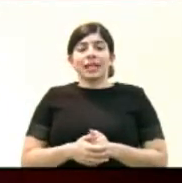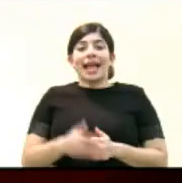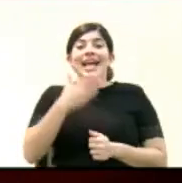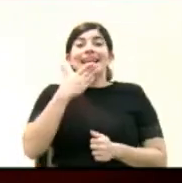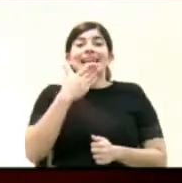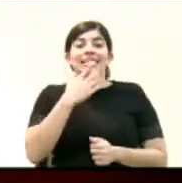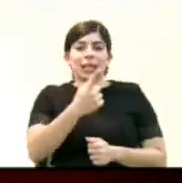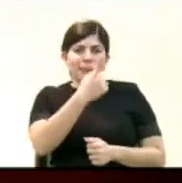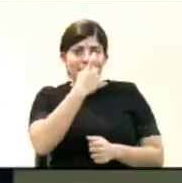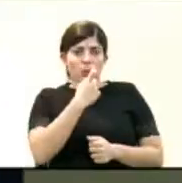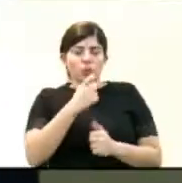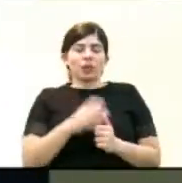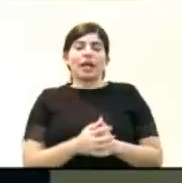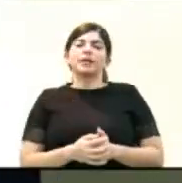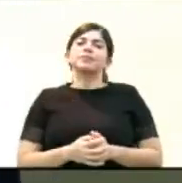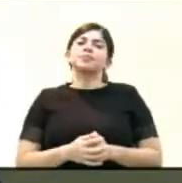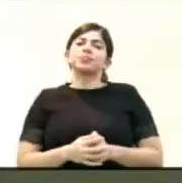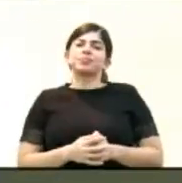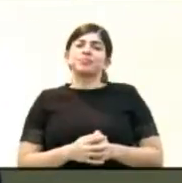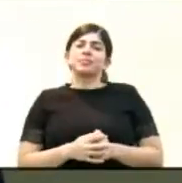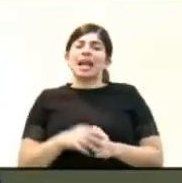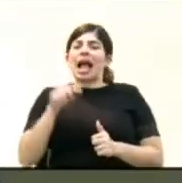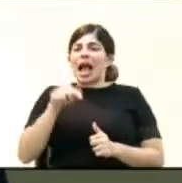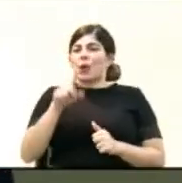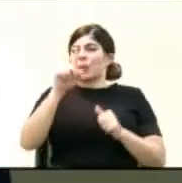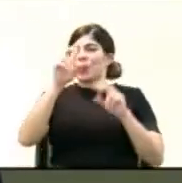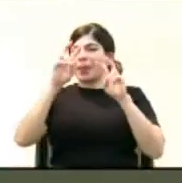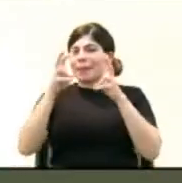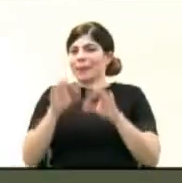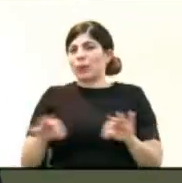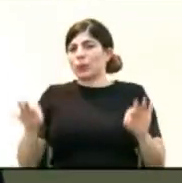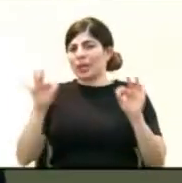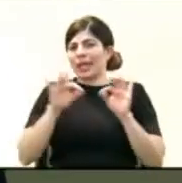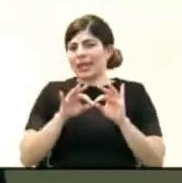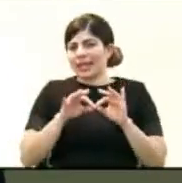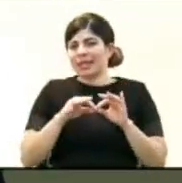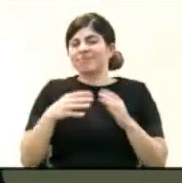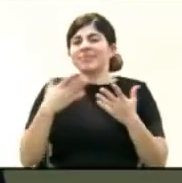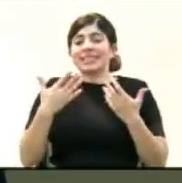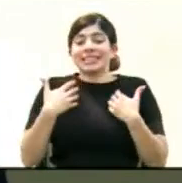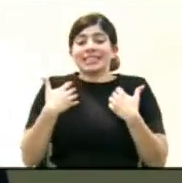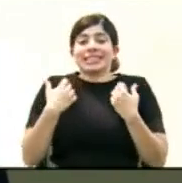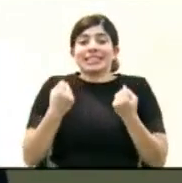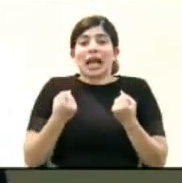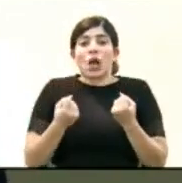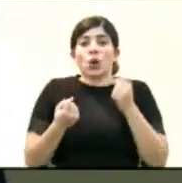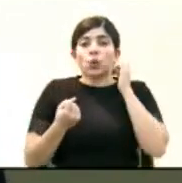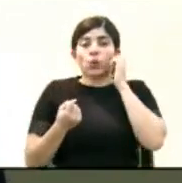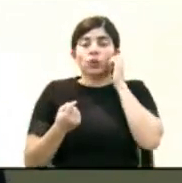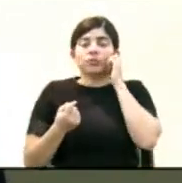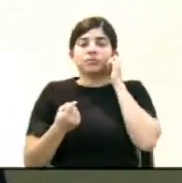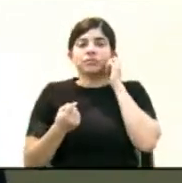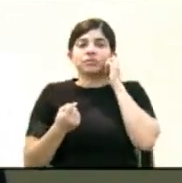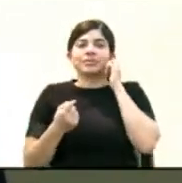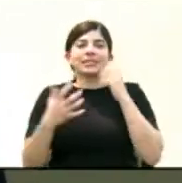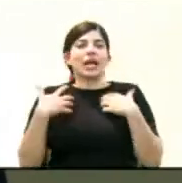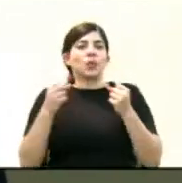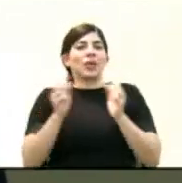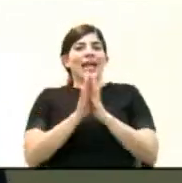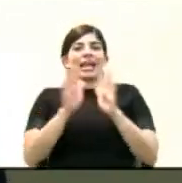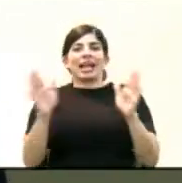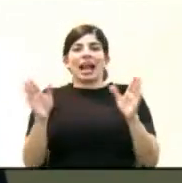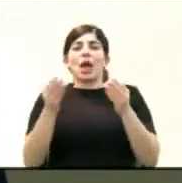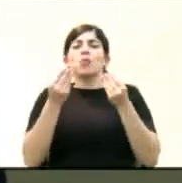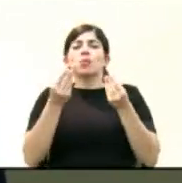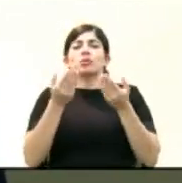Gracias por la pregunta. Aquí hay un tema importante y es que la salud es integral. Hay